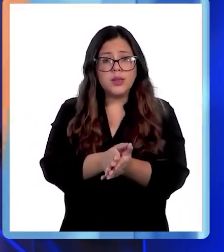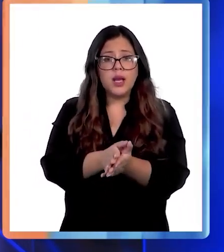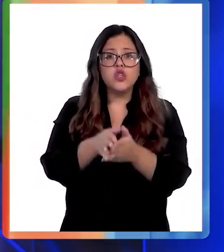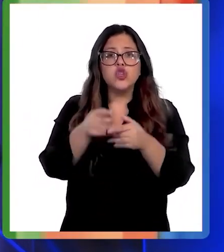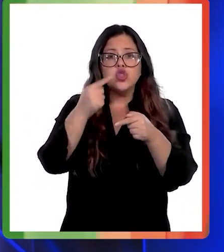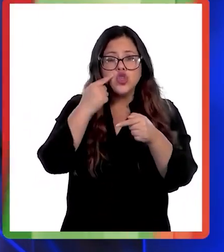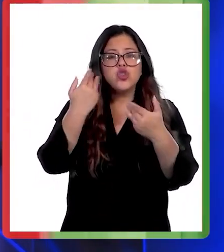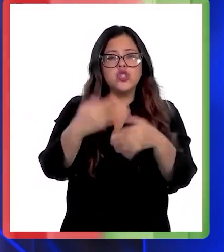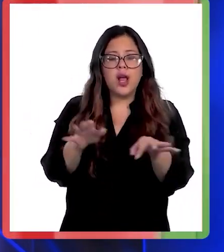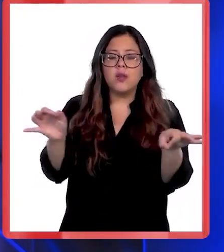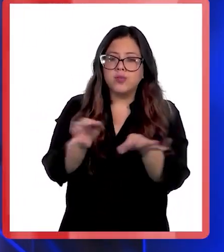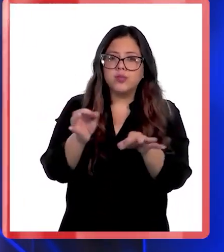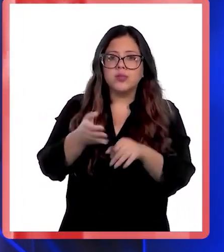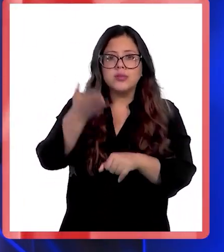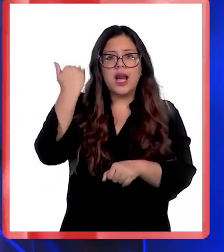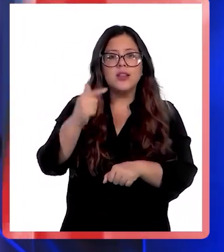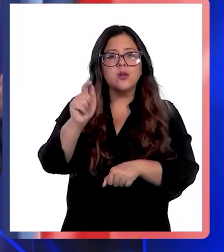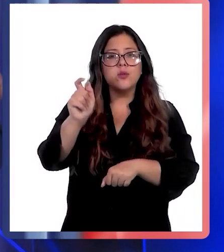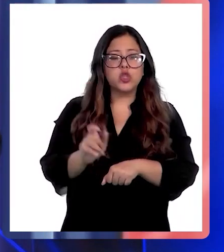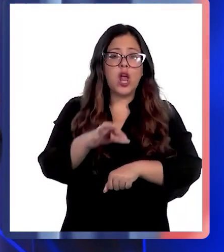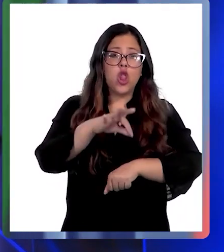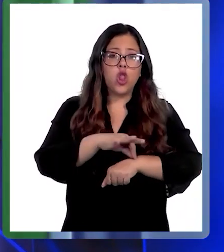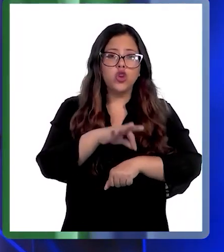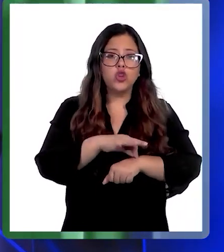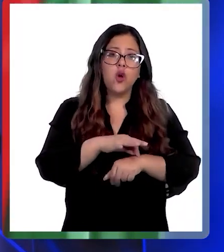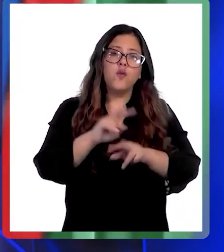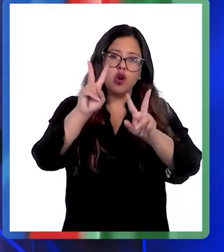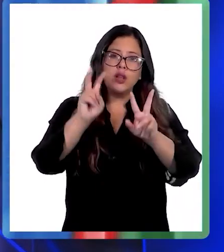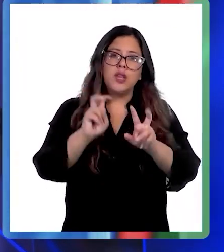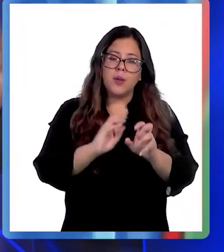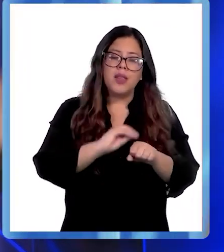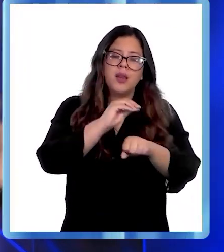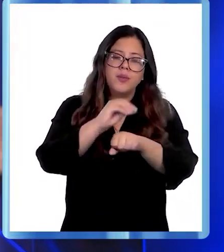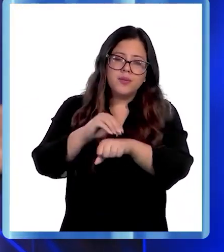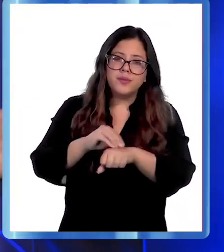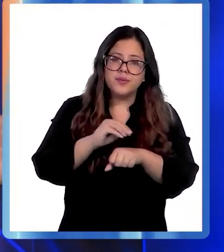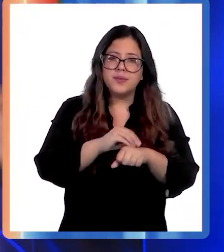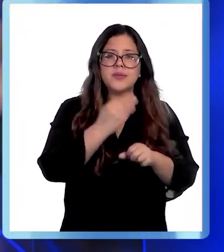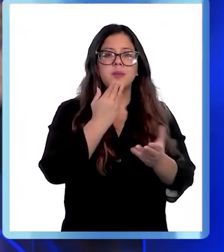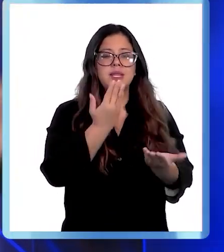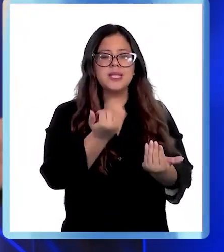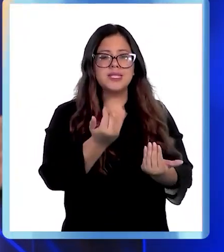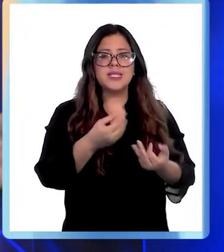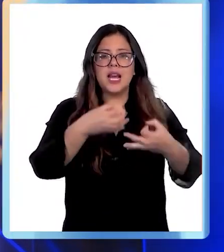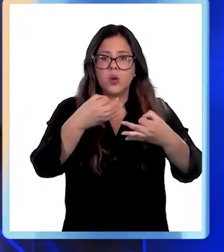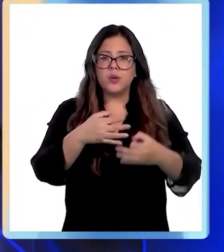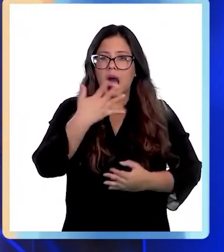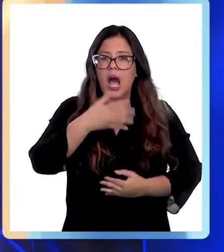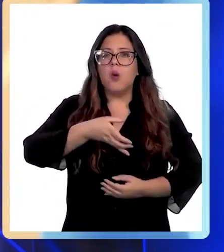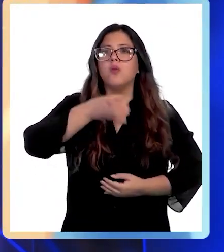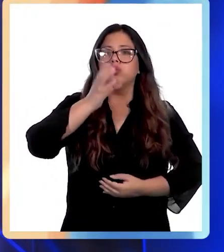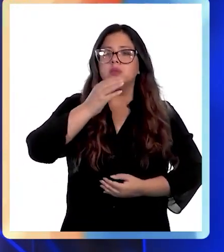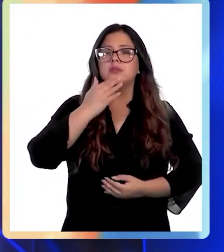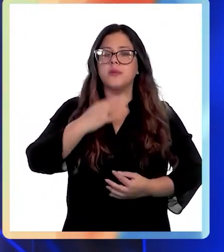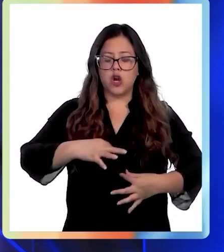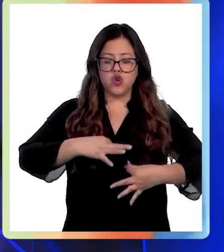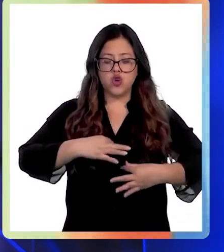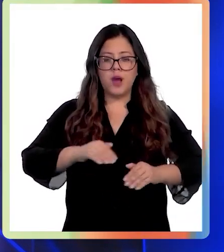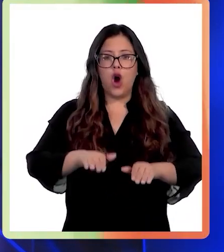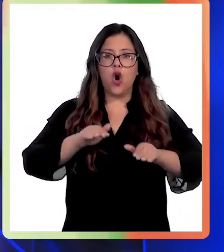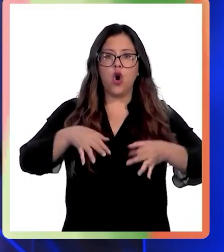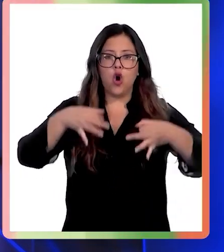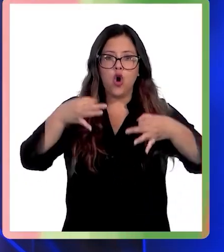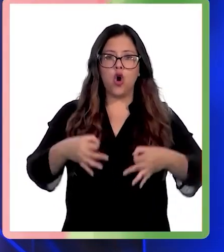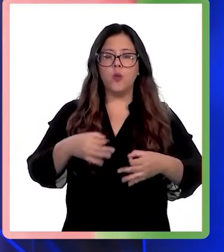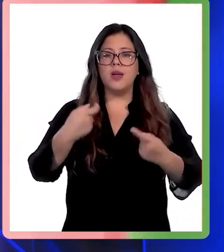nosotros abordábamos ahí con el doctor era, bueno, las medidas preventivas, la necesidad de estar bien hidratado, usar ropa cómoda,